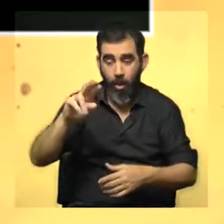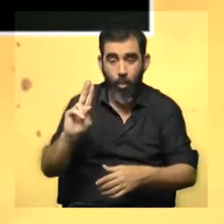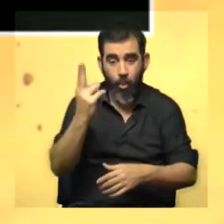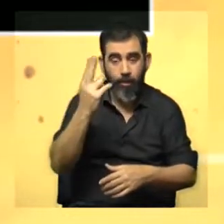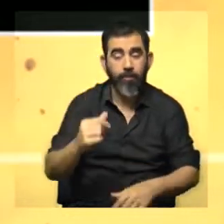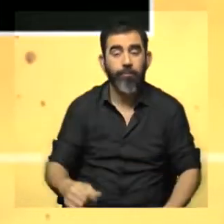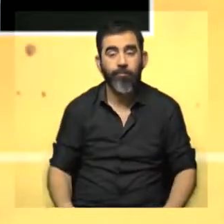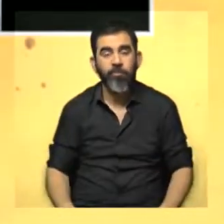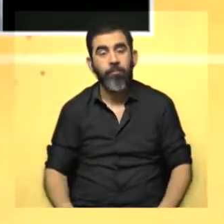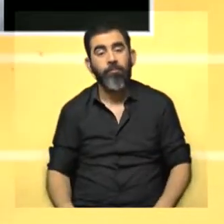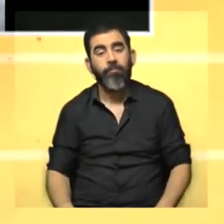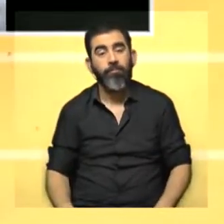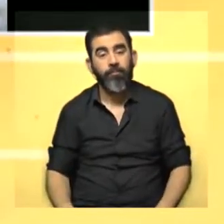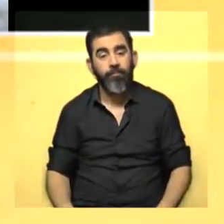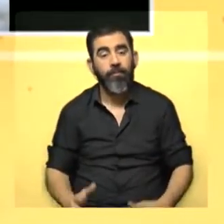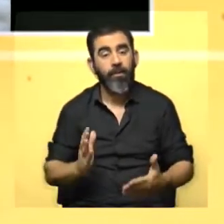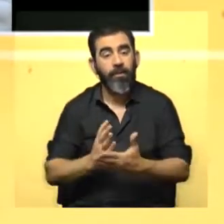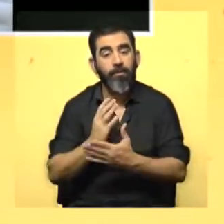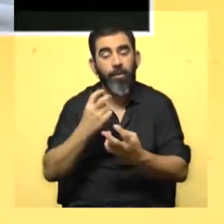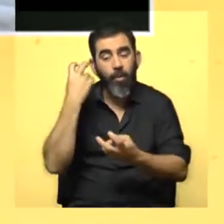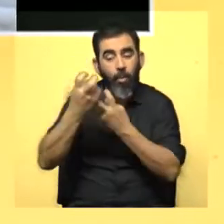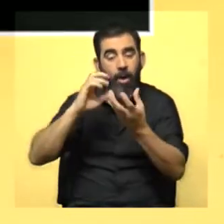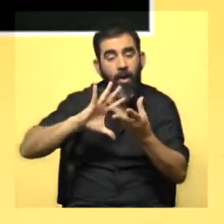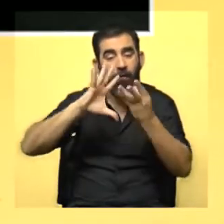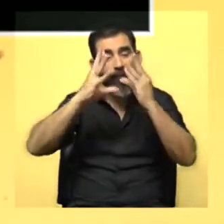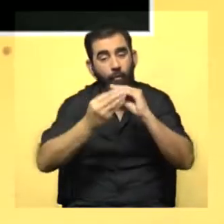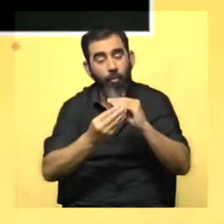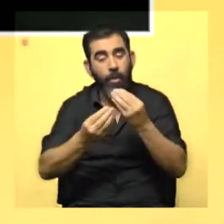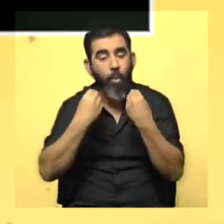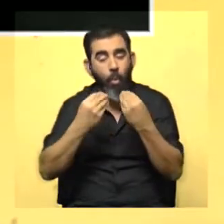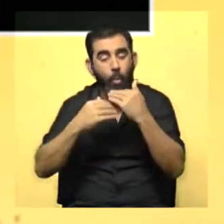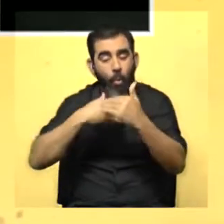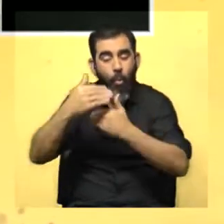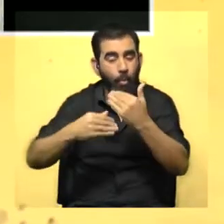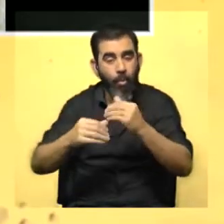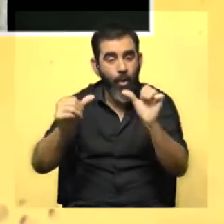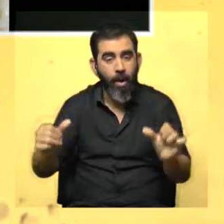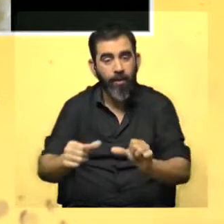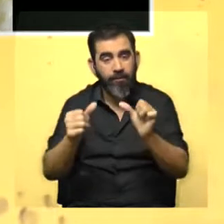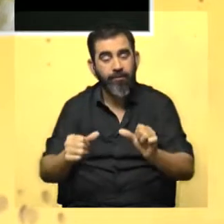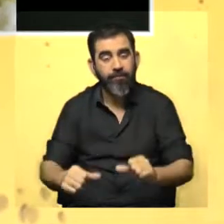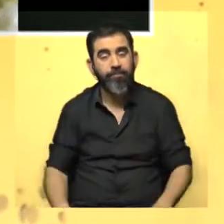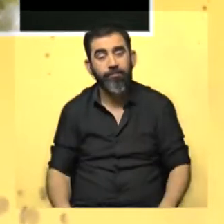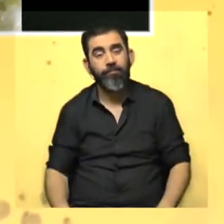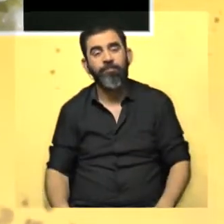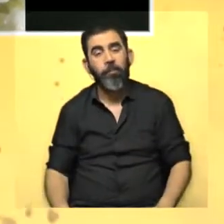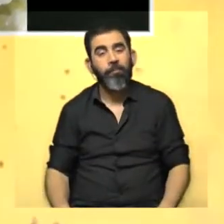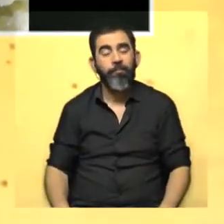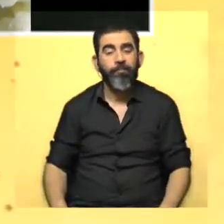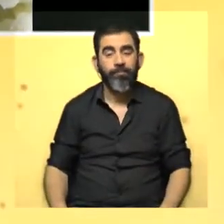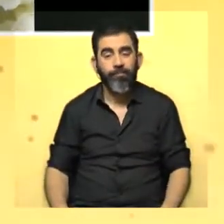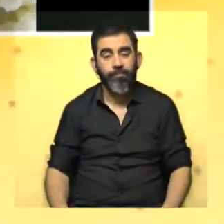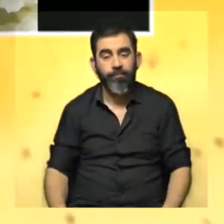Entonces siempre como que tienen que encontrar como nichos o cómo